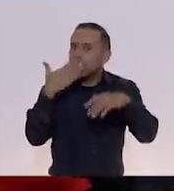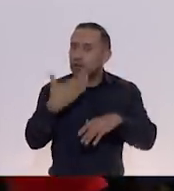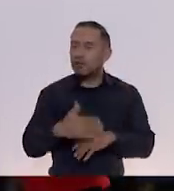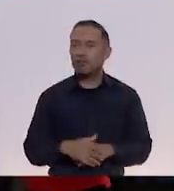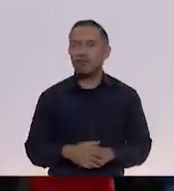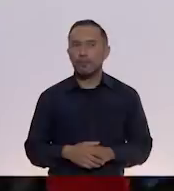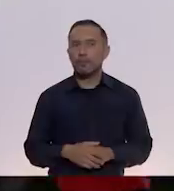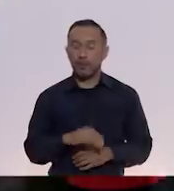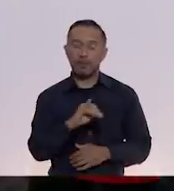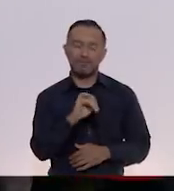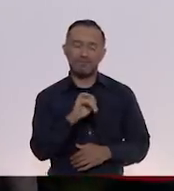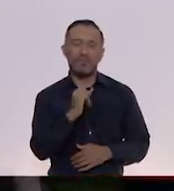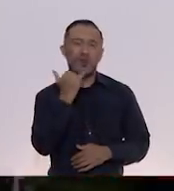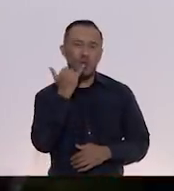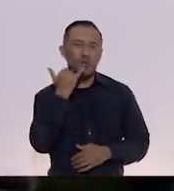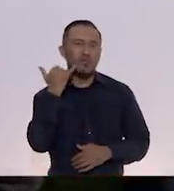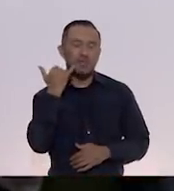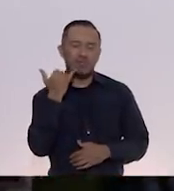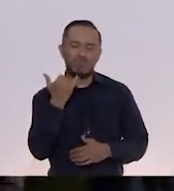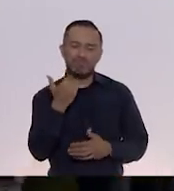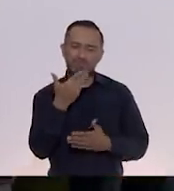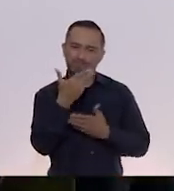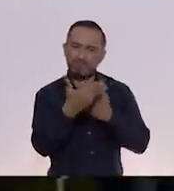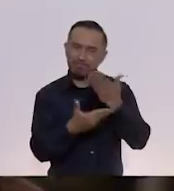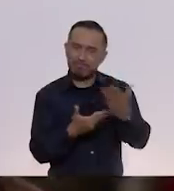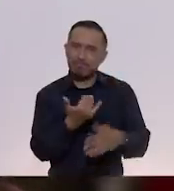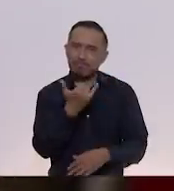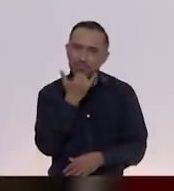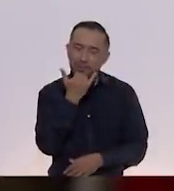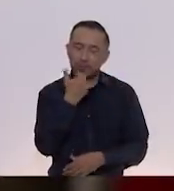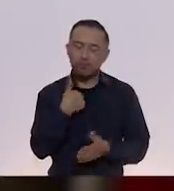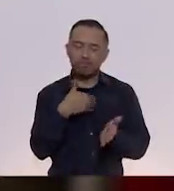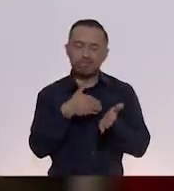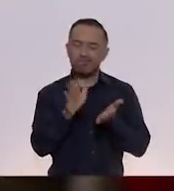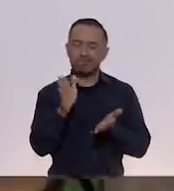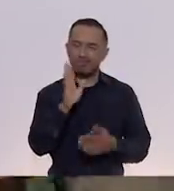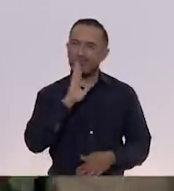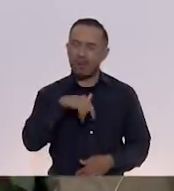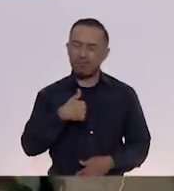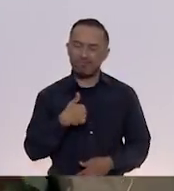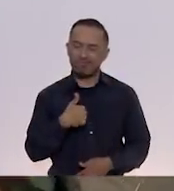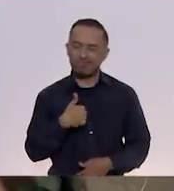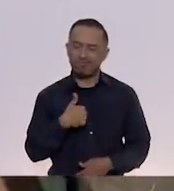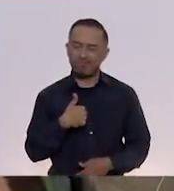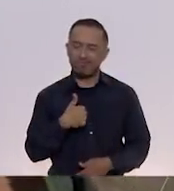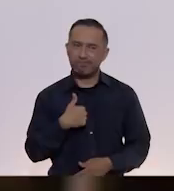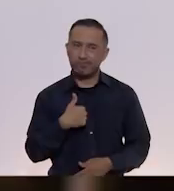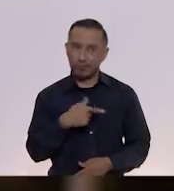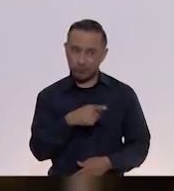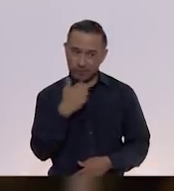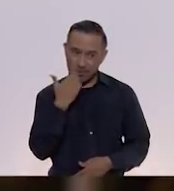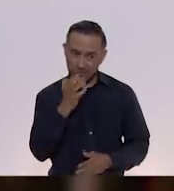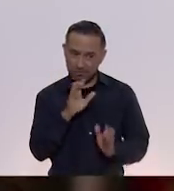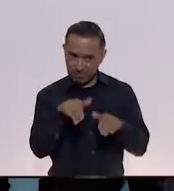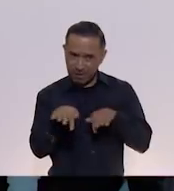Josefina, yo quería pedirle una disculpa. No debí despedirla y, de hecho, si gusta, el empleo sigue siendo